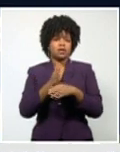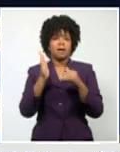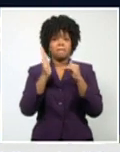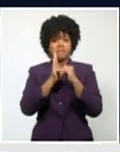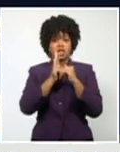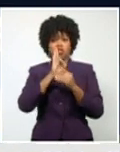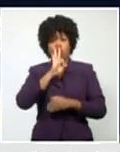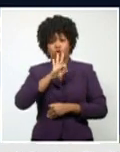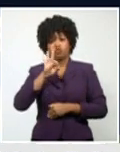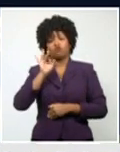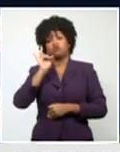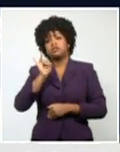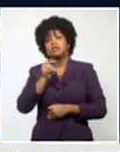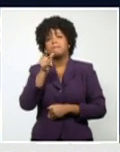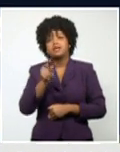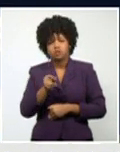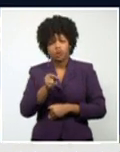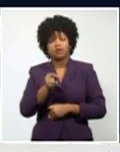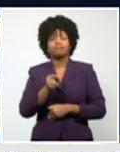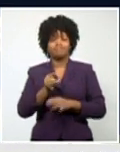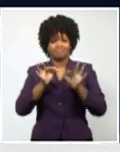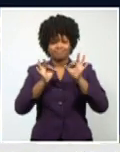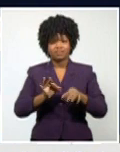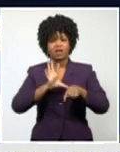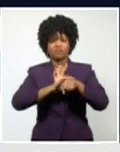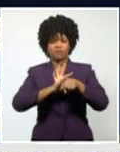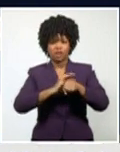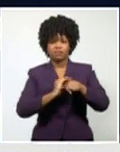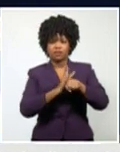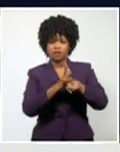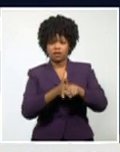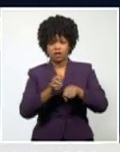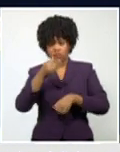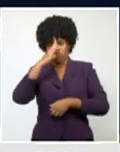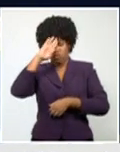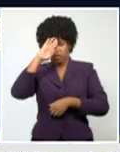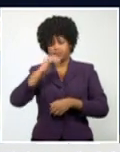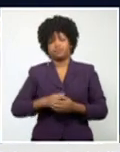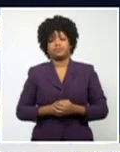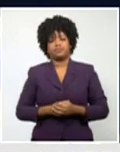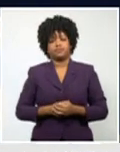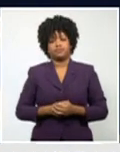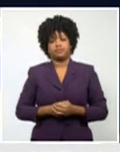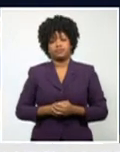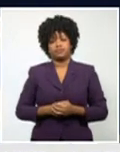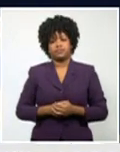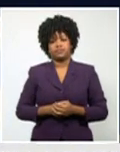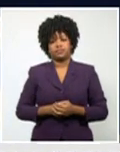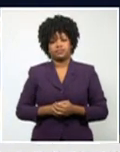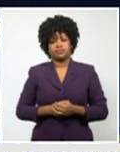1.887 personas diagnosticadas con la COVID-19 o con la presencia